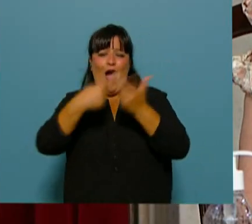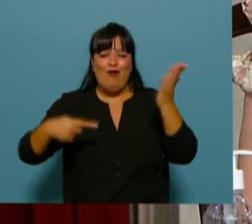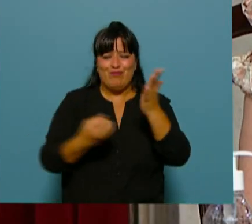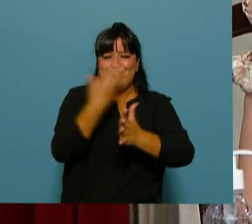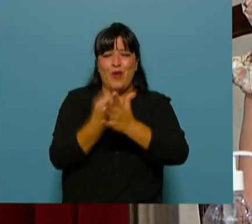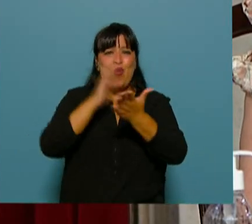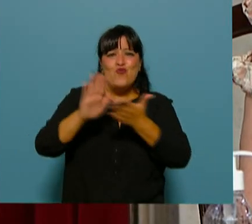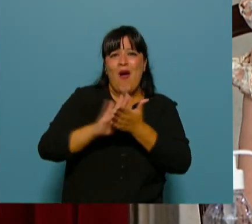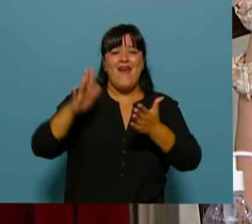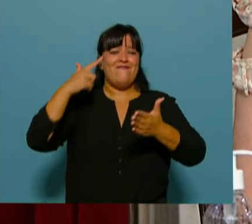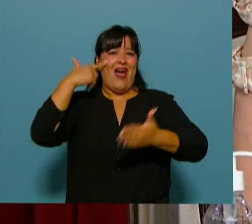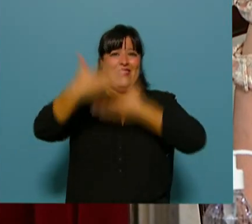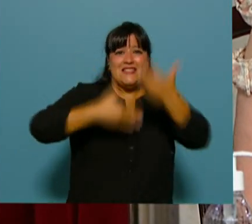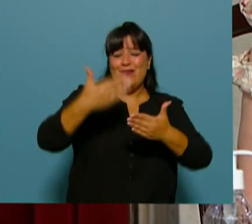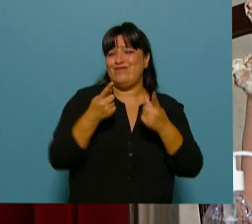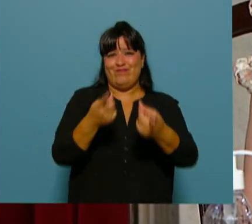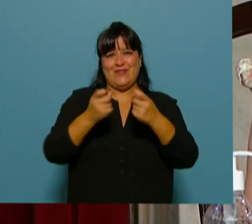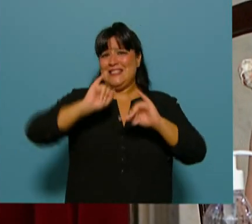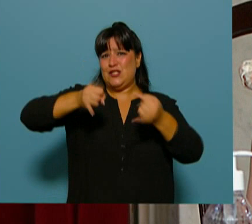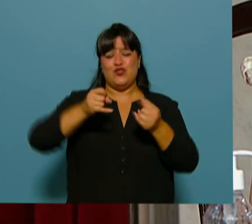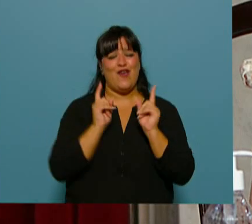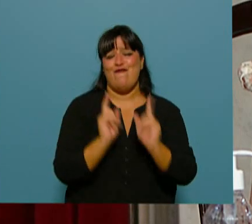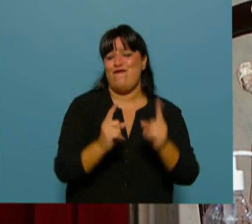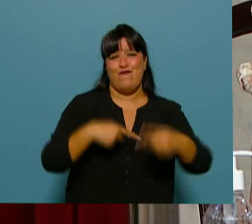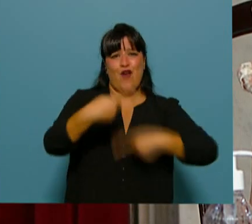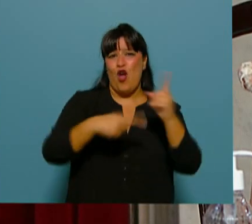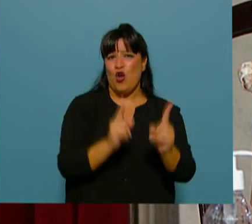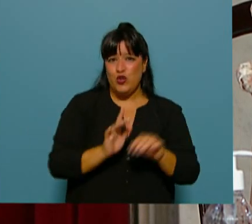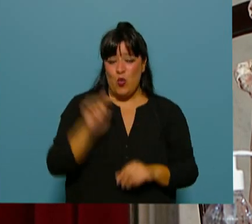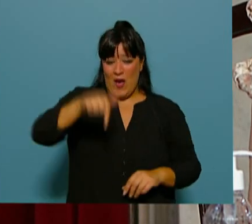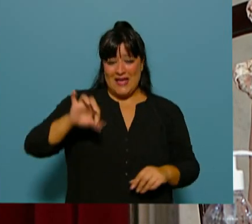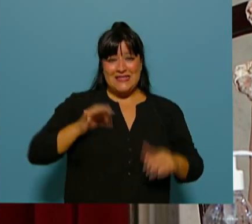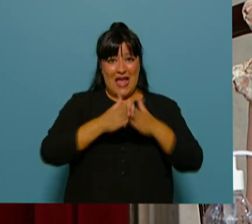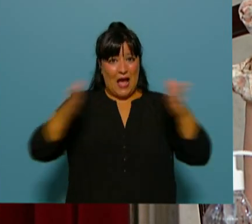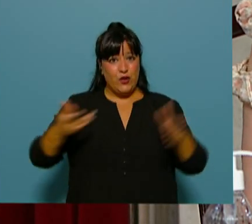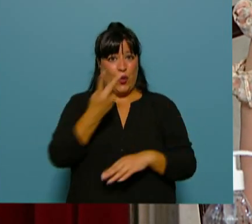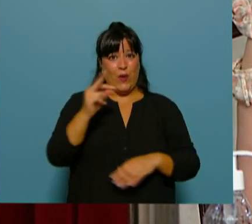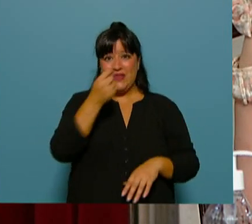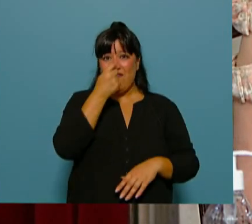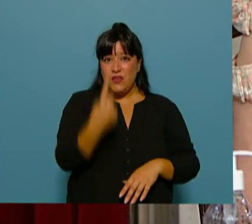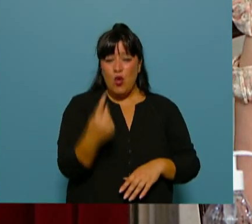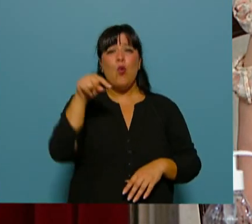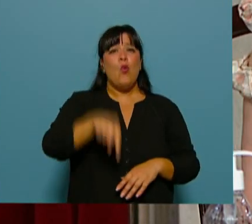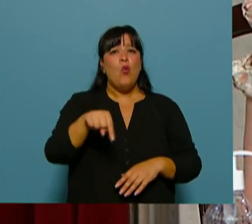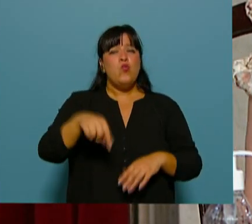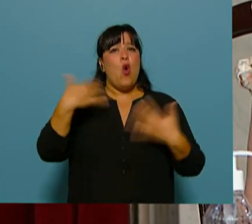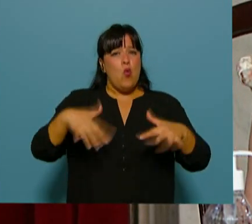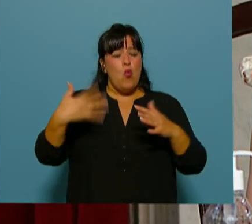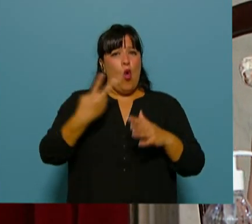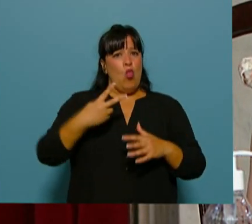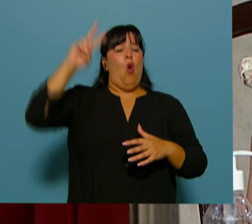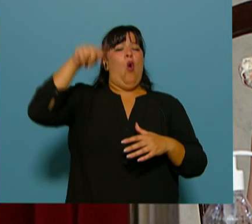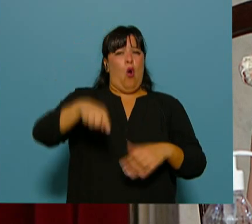para el desarrollo del crecimiento y la sostenibilidad. Este año, más que duplicamos los